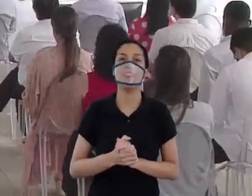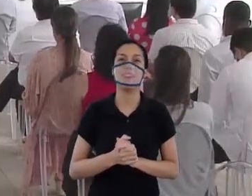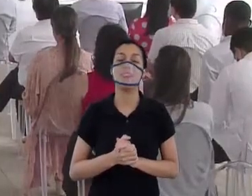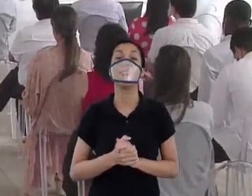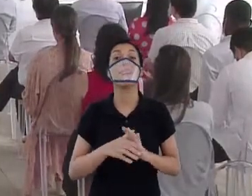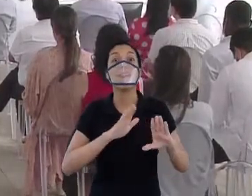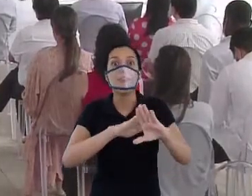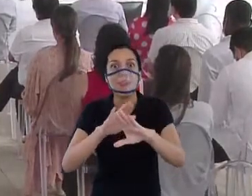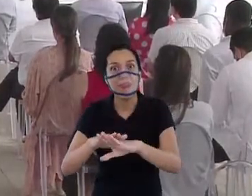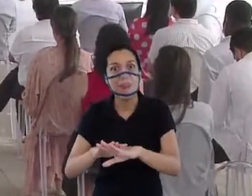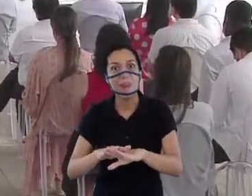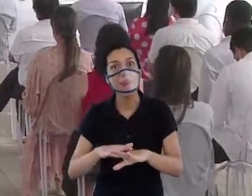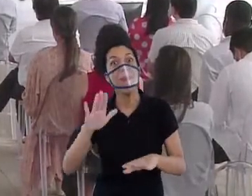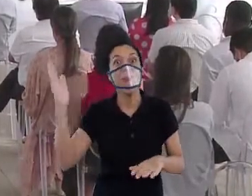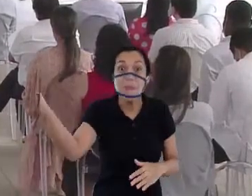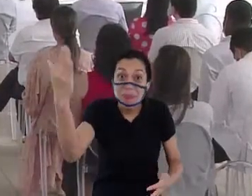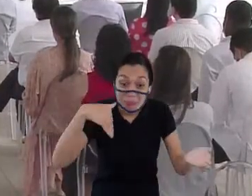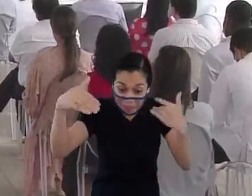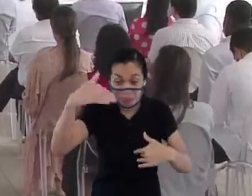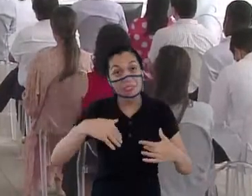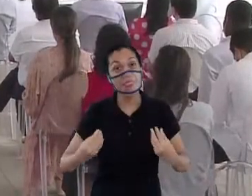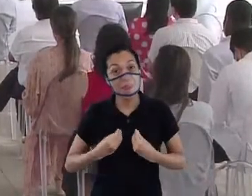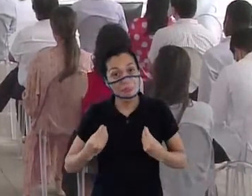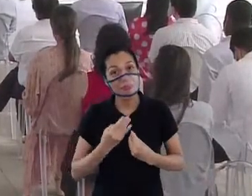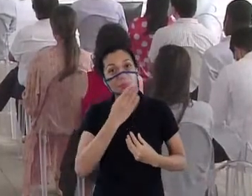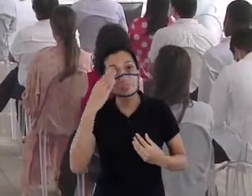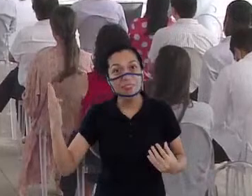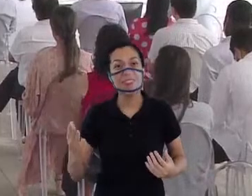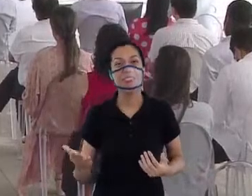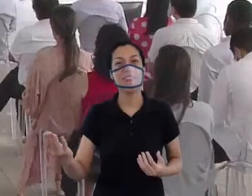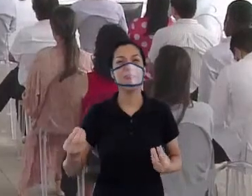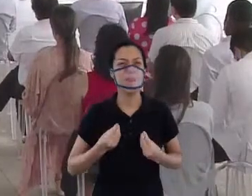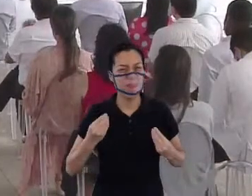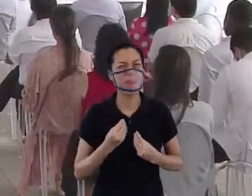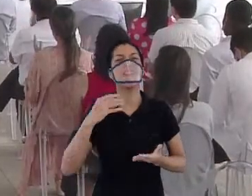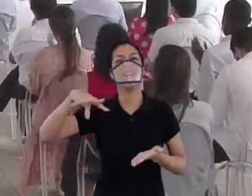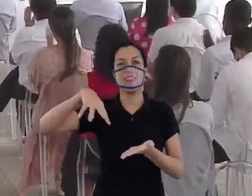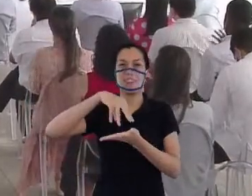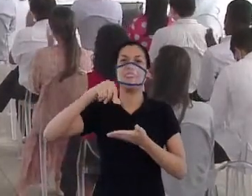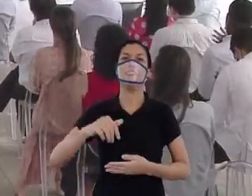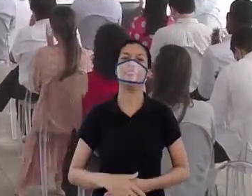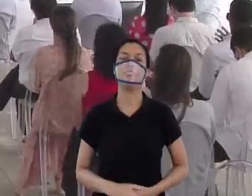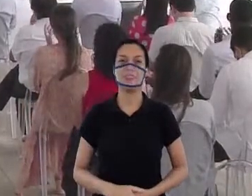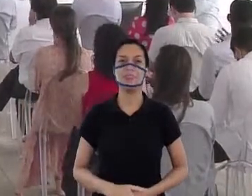te lo pierdas. Ven y vive Barranquilla. Vive Atlántico.